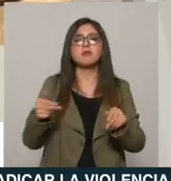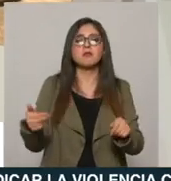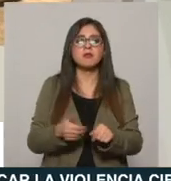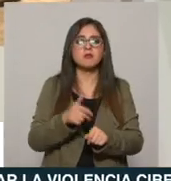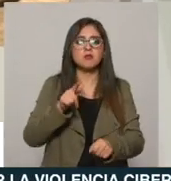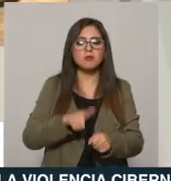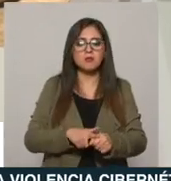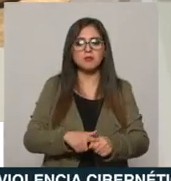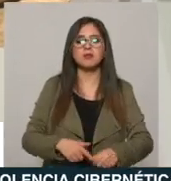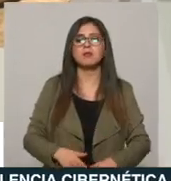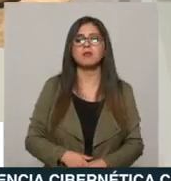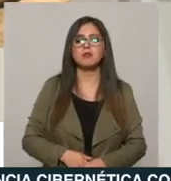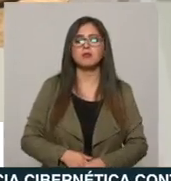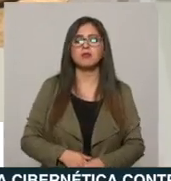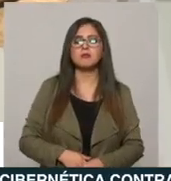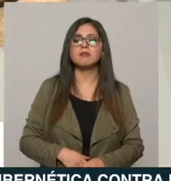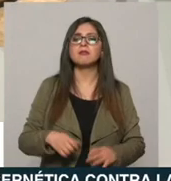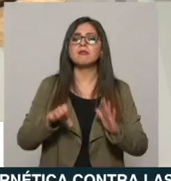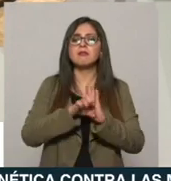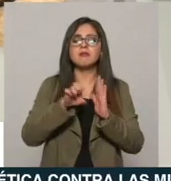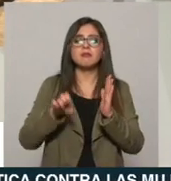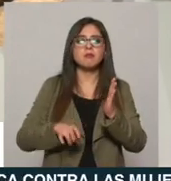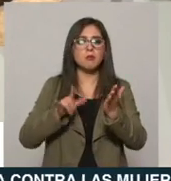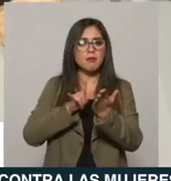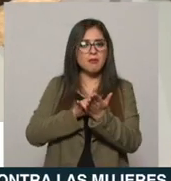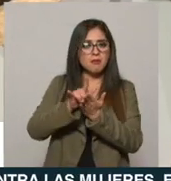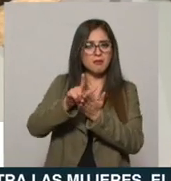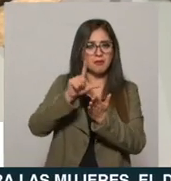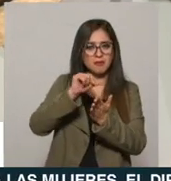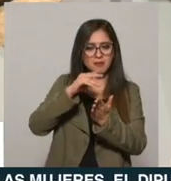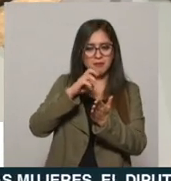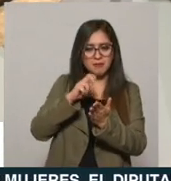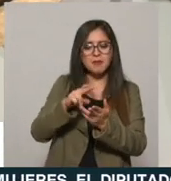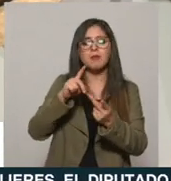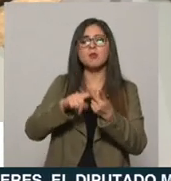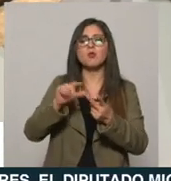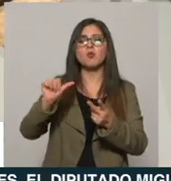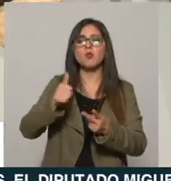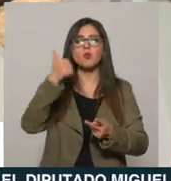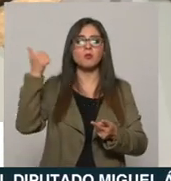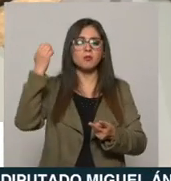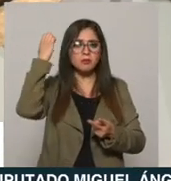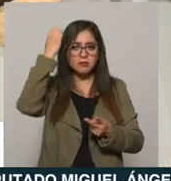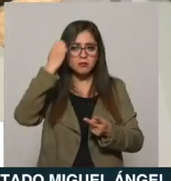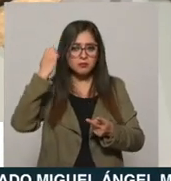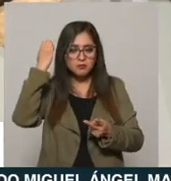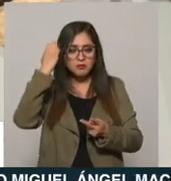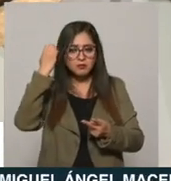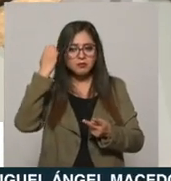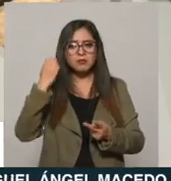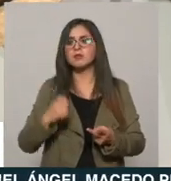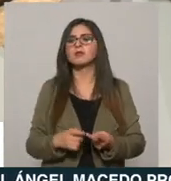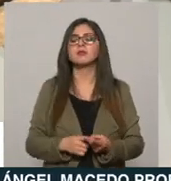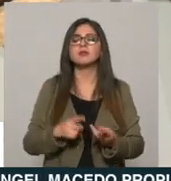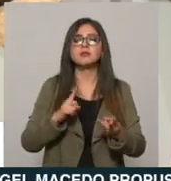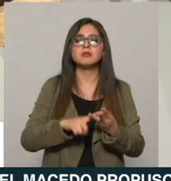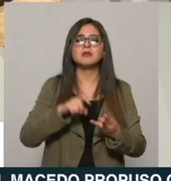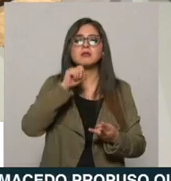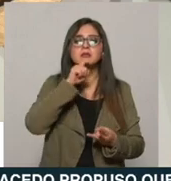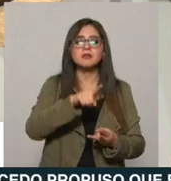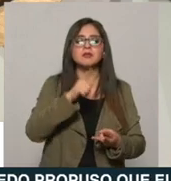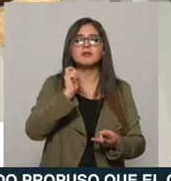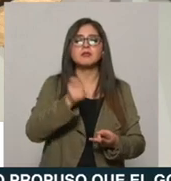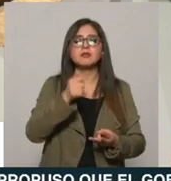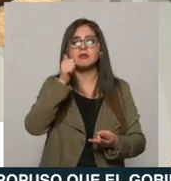ejemplo, ¿no? Algunos emperadores, Hirohito, por ejemplo, también. Y la tradición era